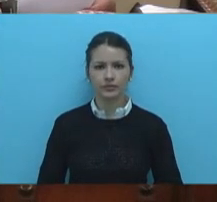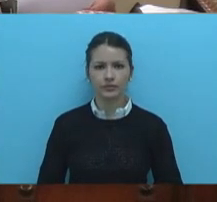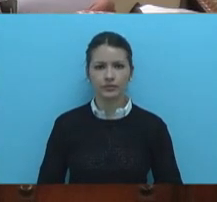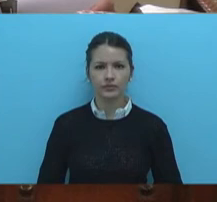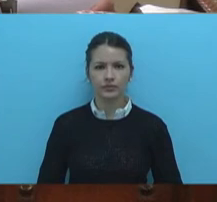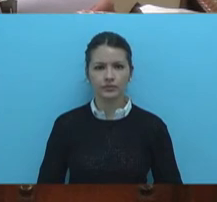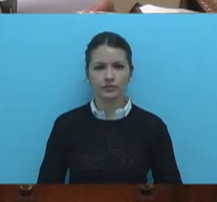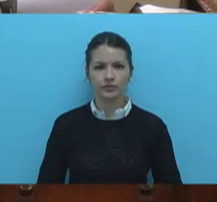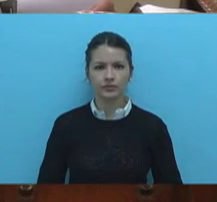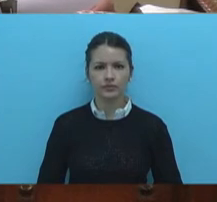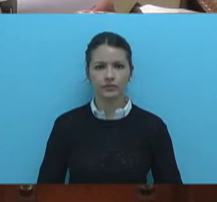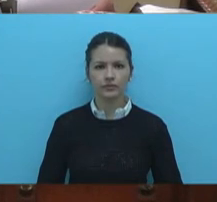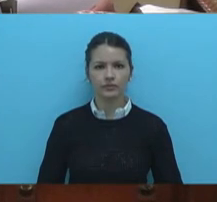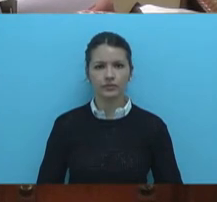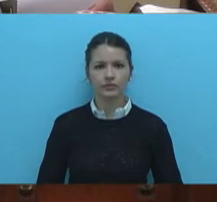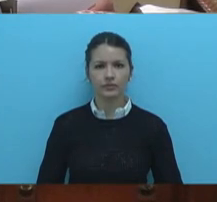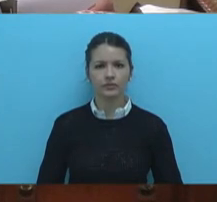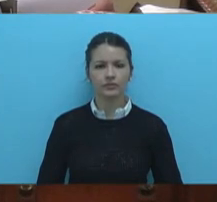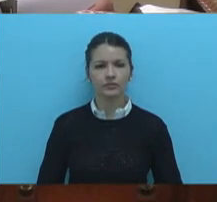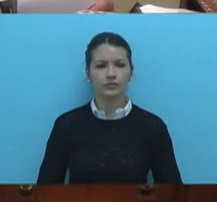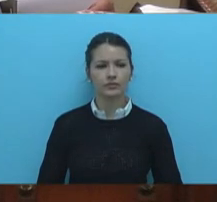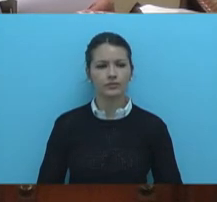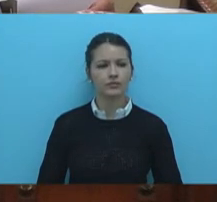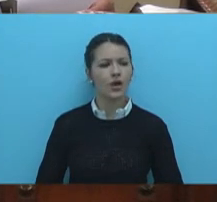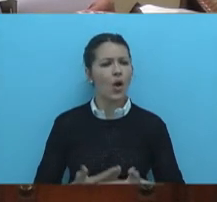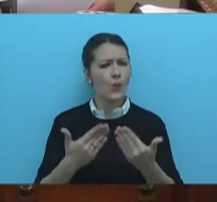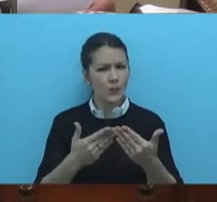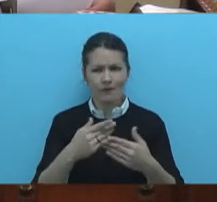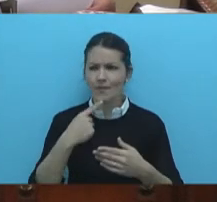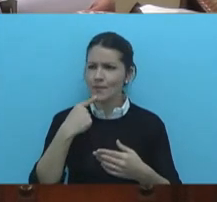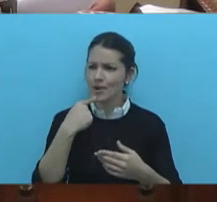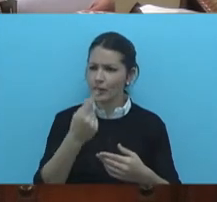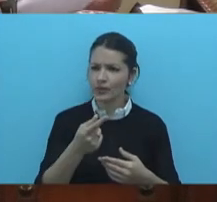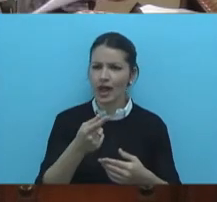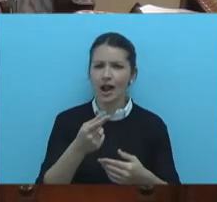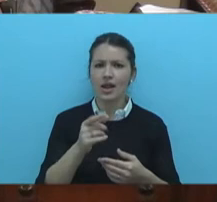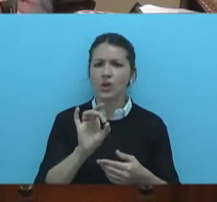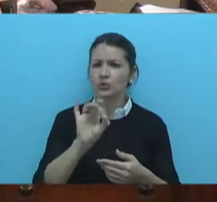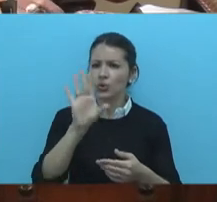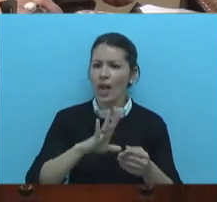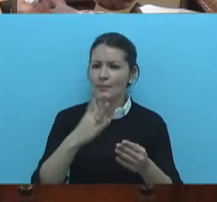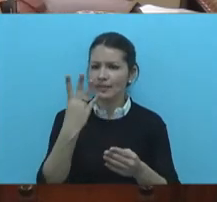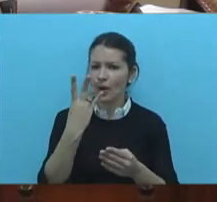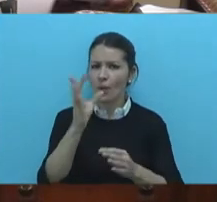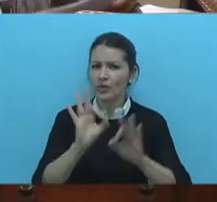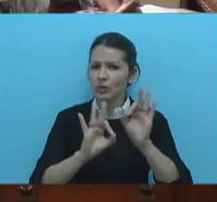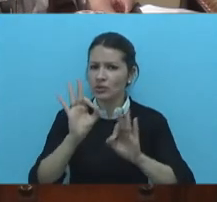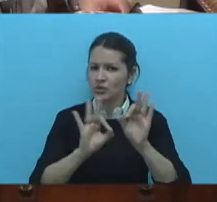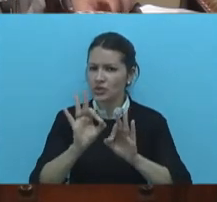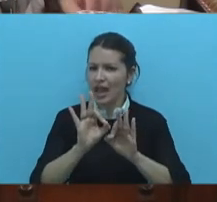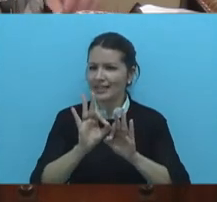Traten, digamos, de aprovecharlo, porque si no, digo, hay 4 proyectos, lo vamos a